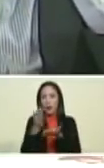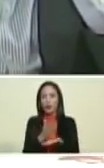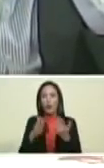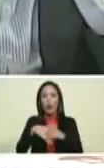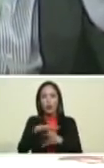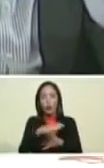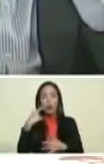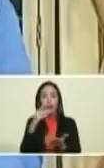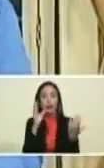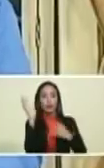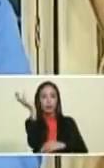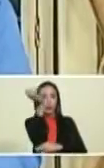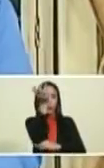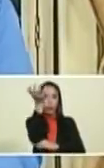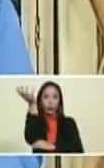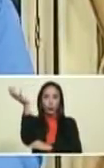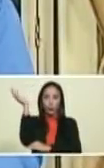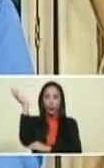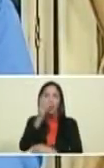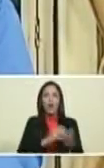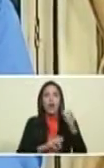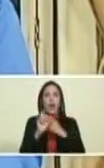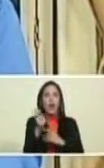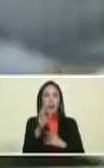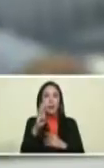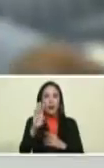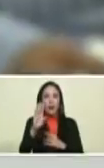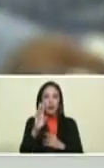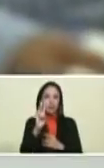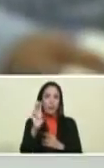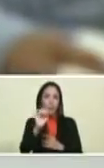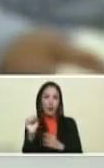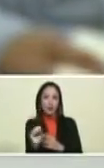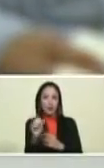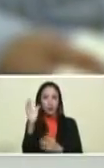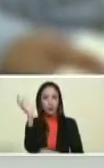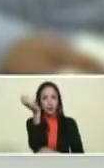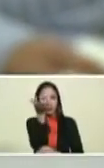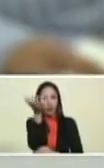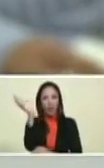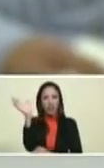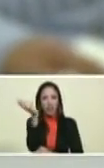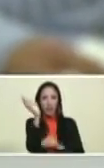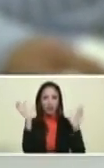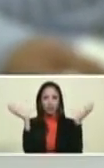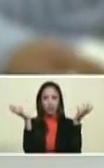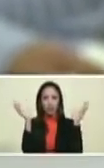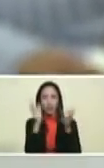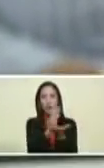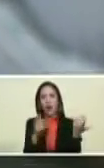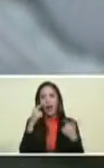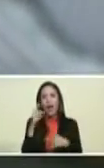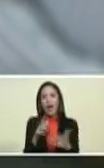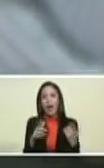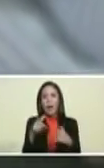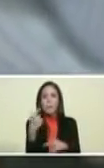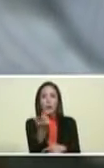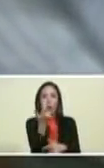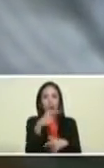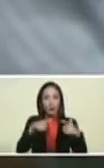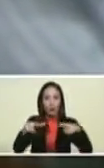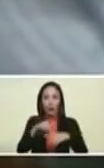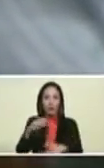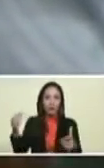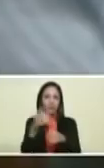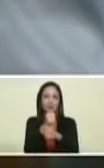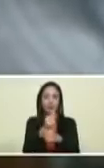ubicación satelital a través de GPS y en la próxima etapa, después del periodo de prueba, este aparato